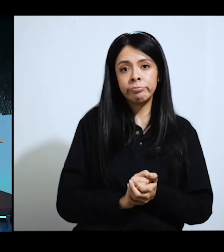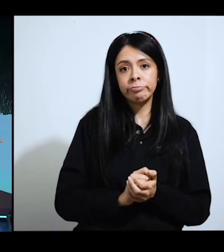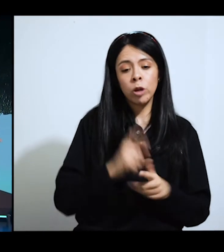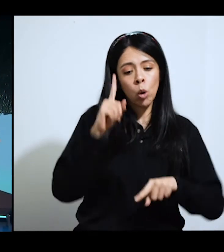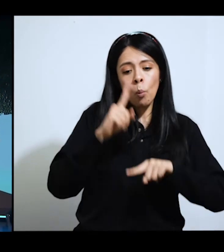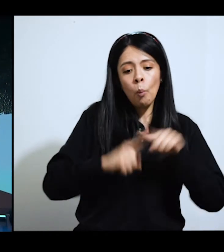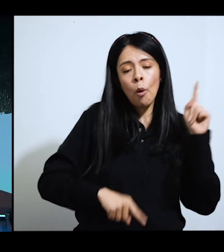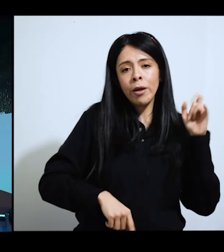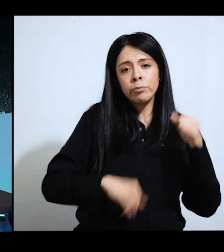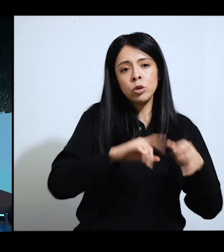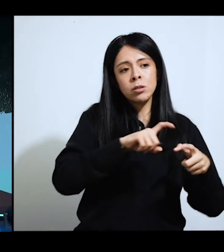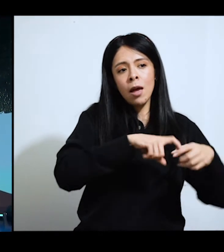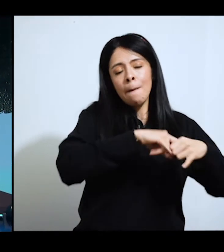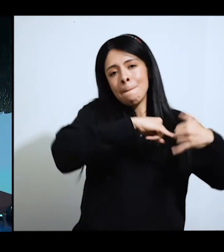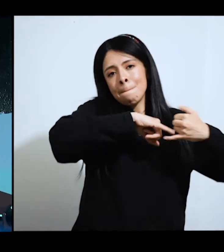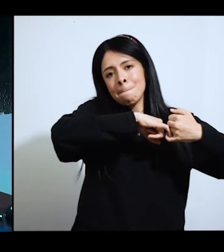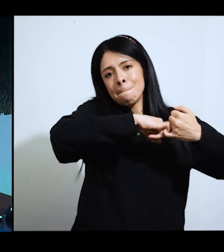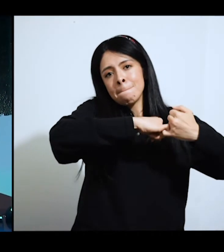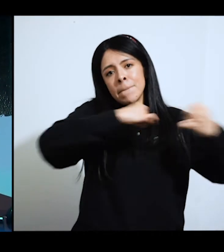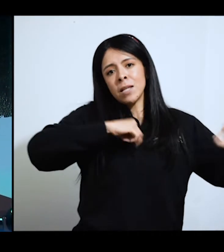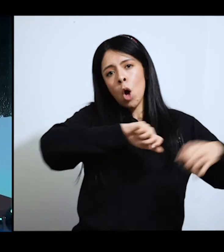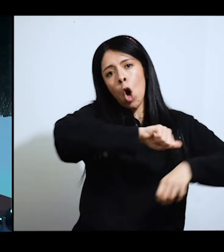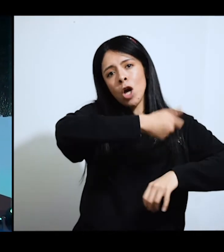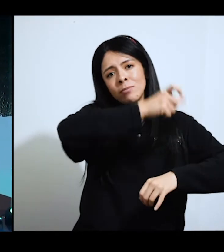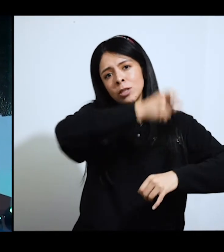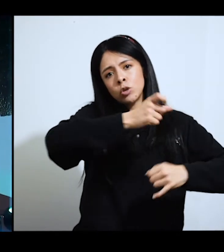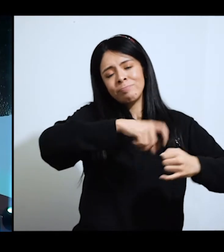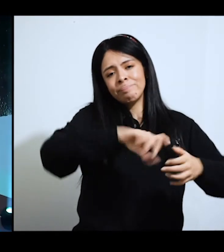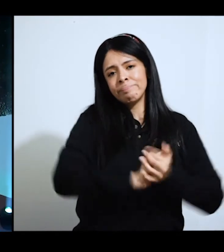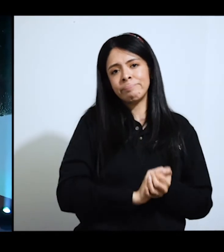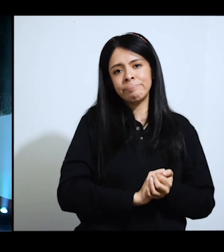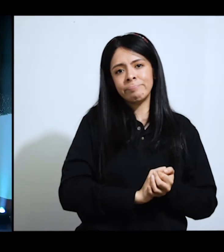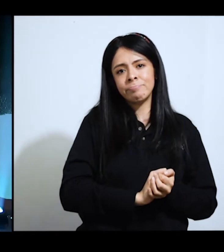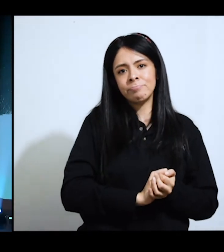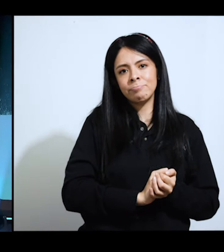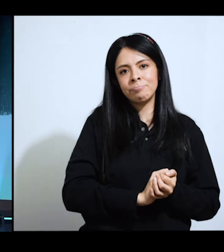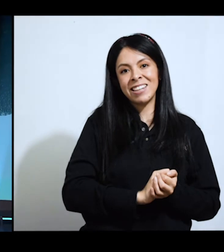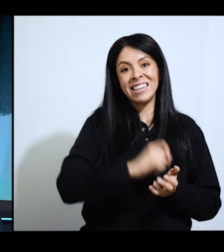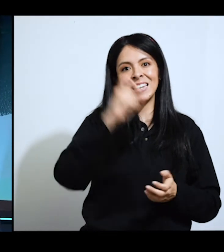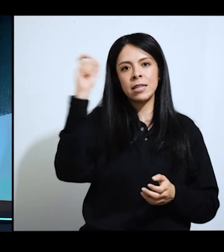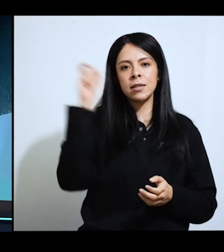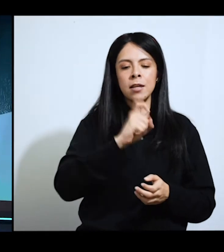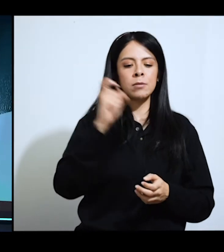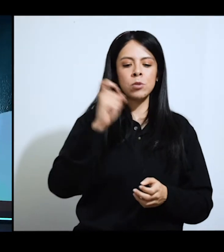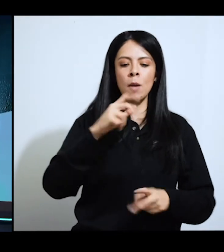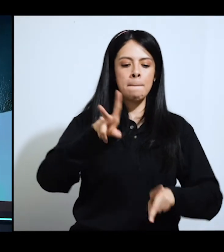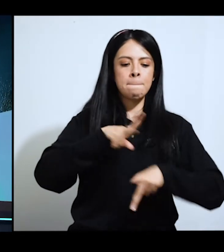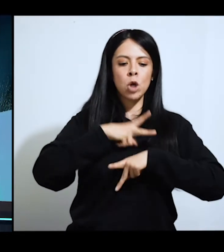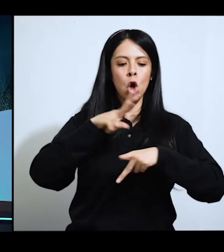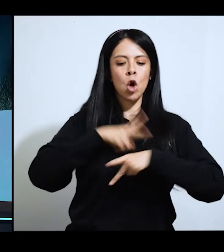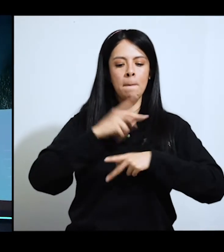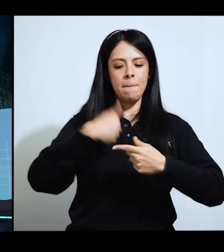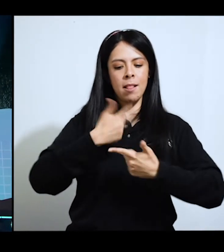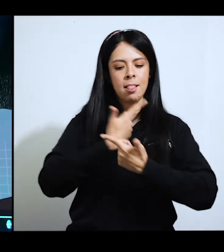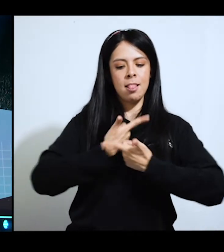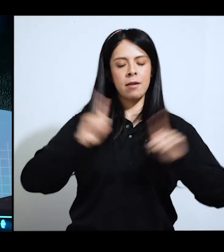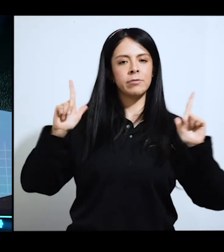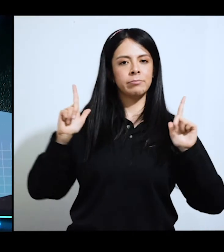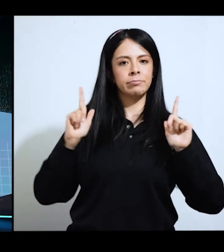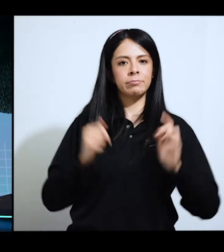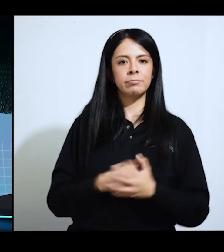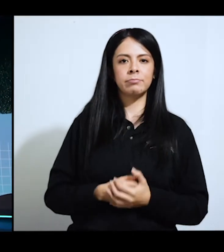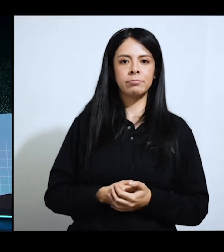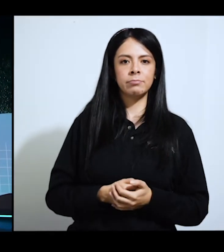empezando. Nosotros tenemos que hacer nuestra propia liberación. Y nosotros